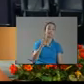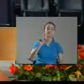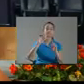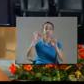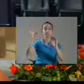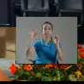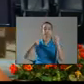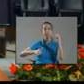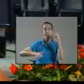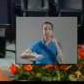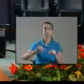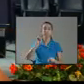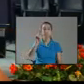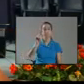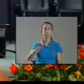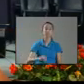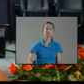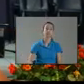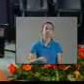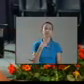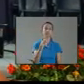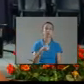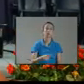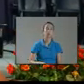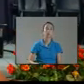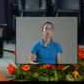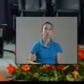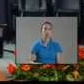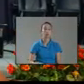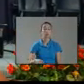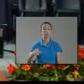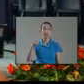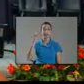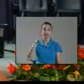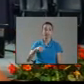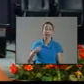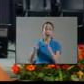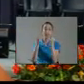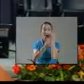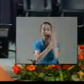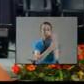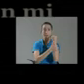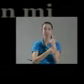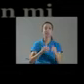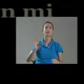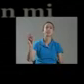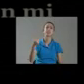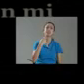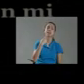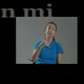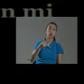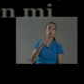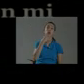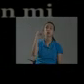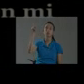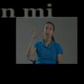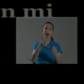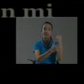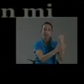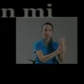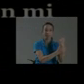¿Sabe? Con Dios hay que ser niño en muchas cosas. Mire, yo le digo a Josué, a mi hijo menor, digo, Josh, te voy a llevar